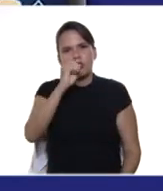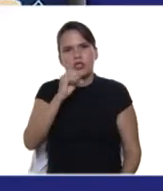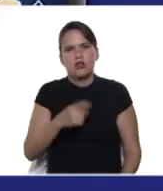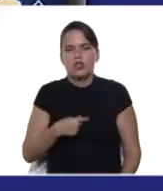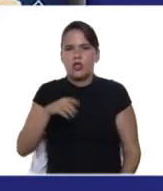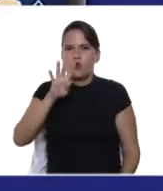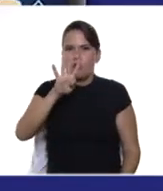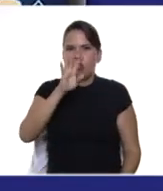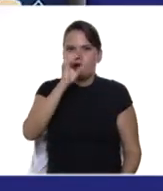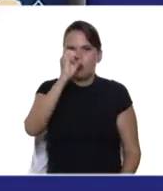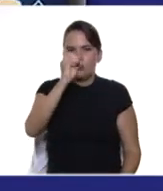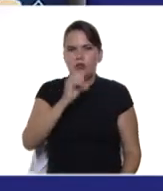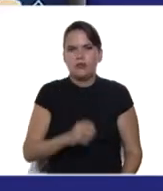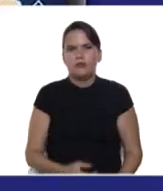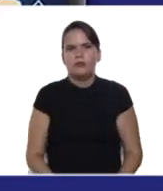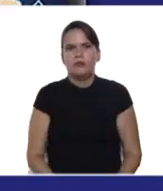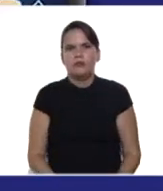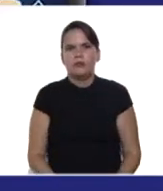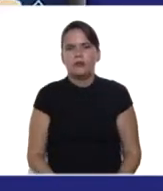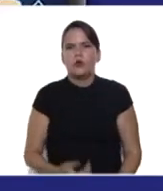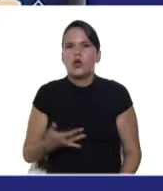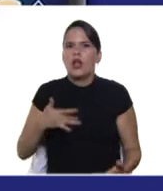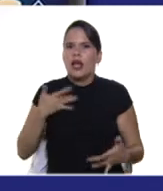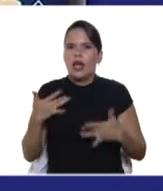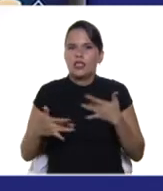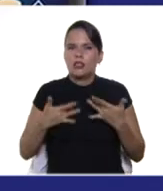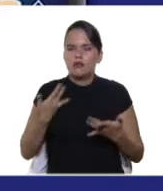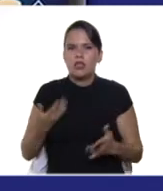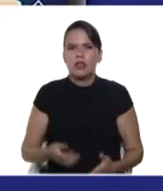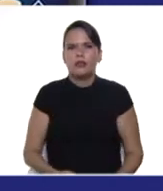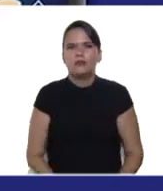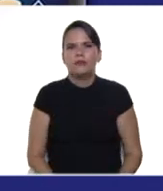serían 4. Vayamos ahora con las actividades